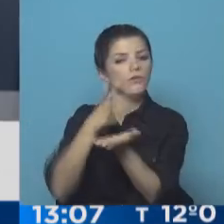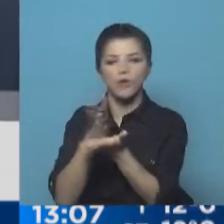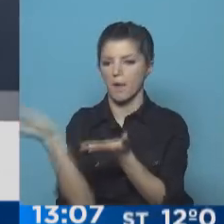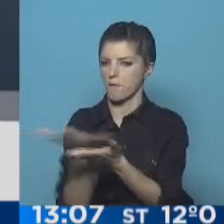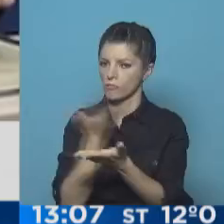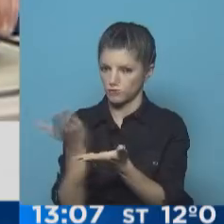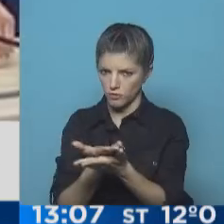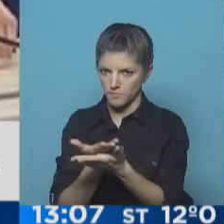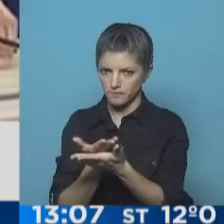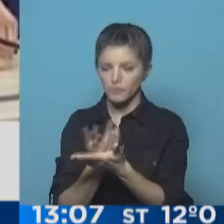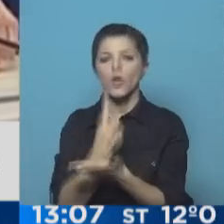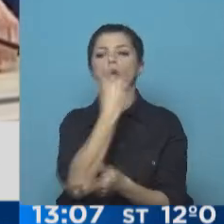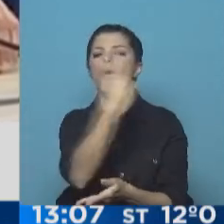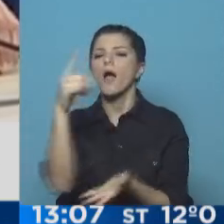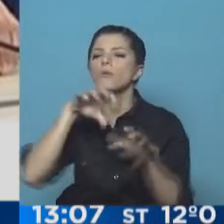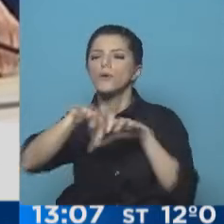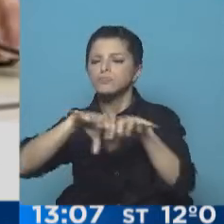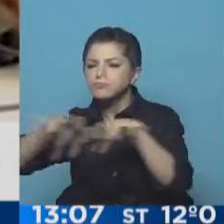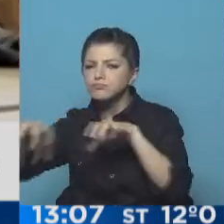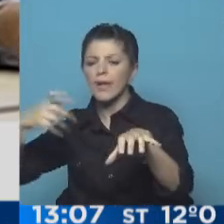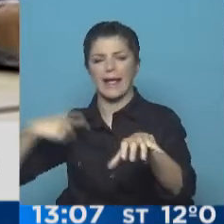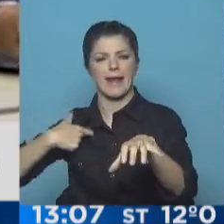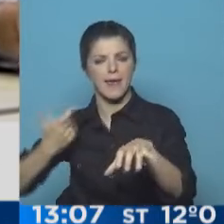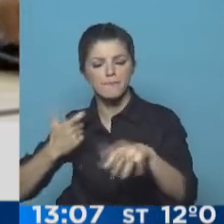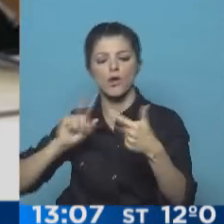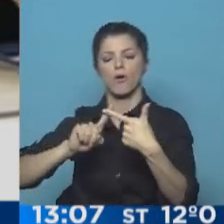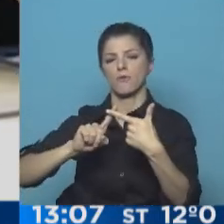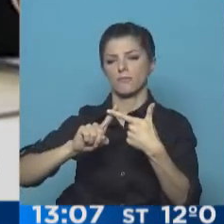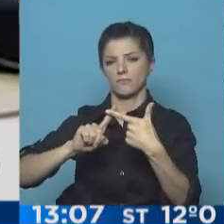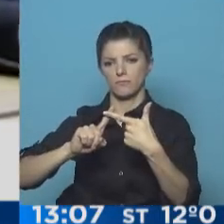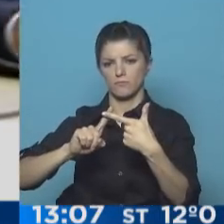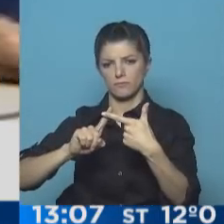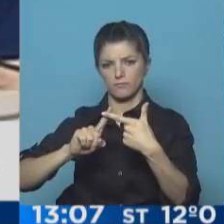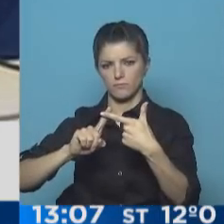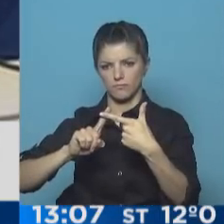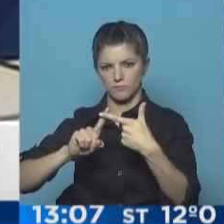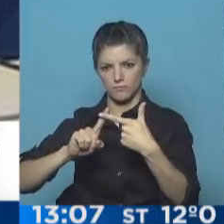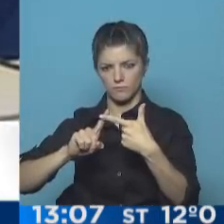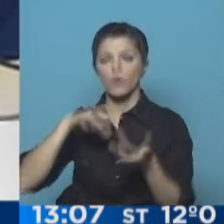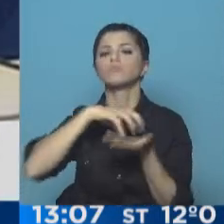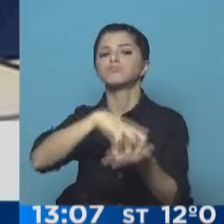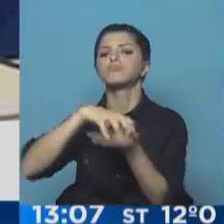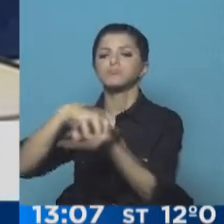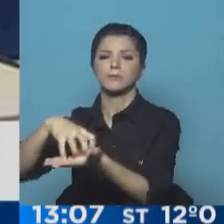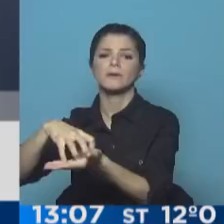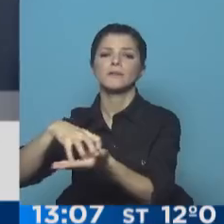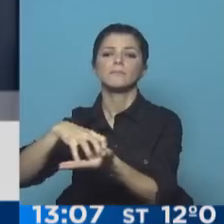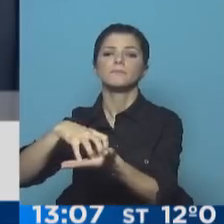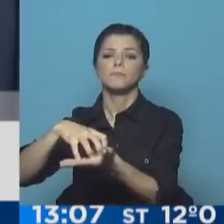cada organización gremial con cada organización de la sociedad